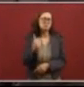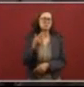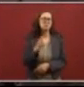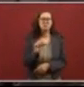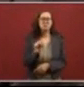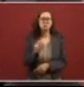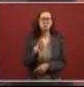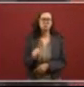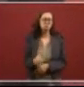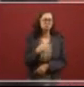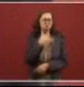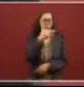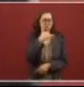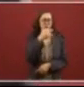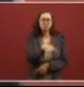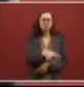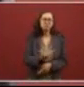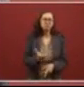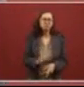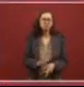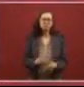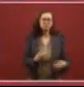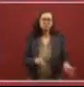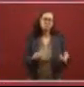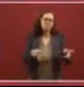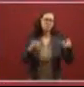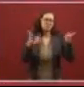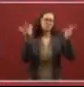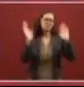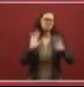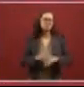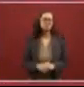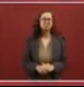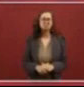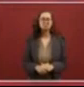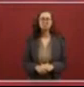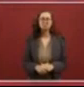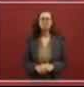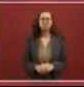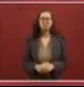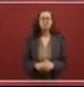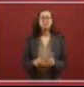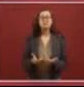Entonces, se hace de nuevo la planta